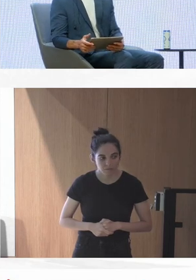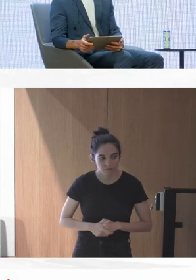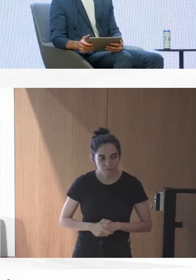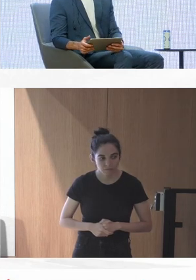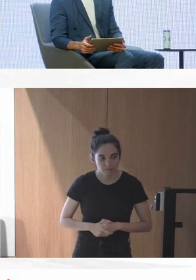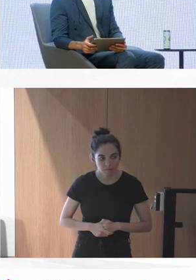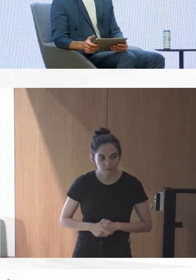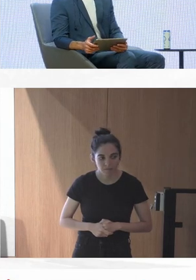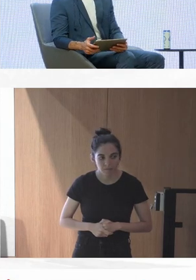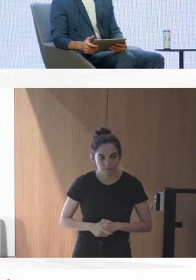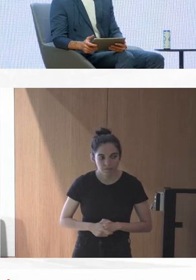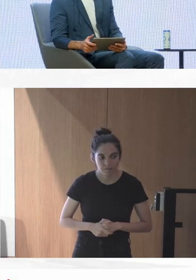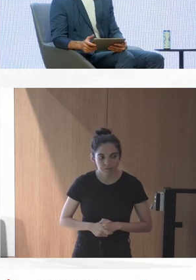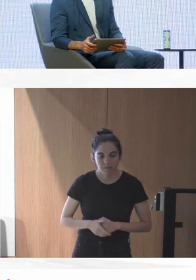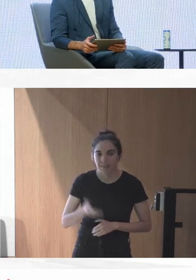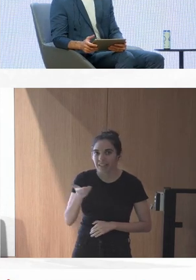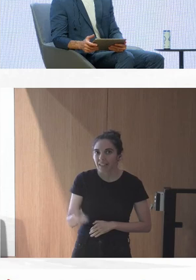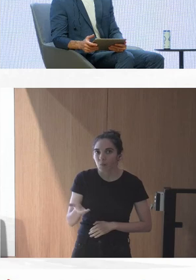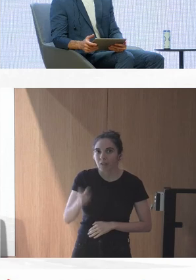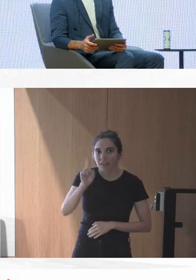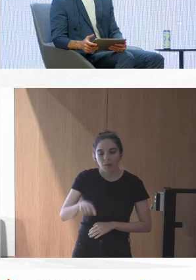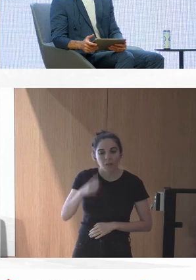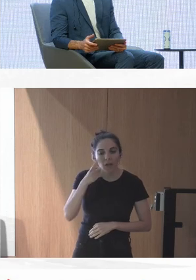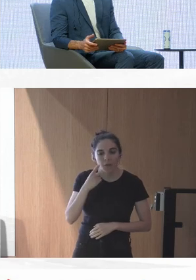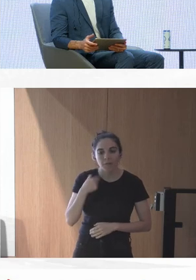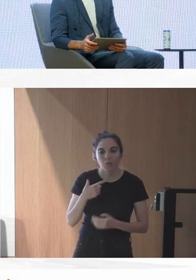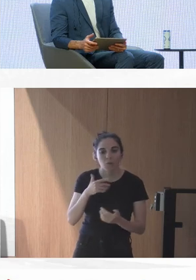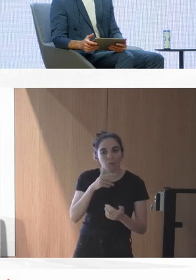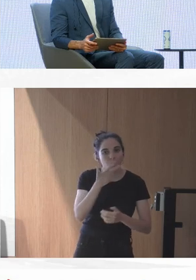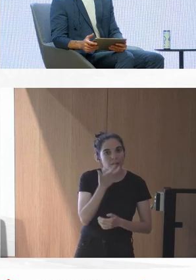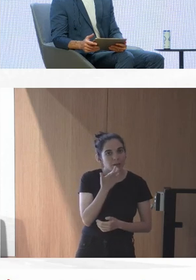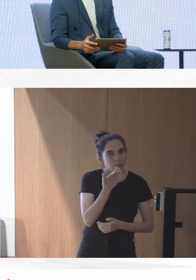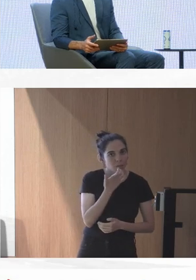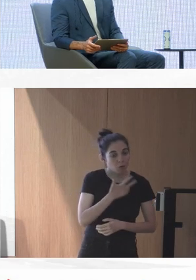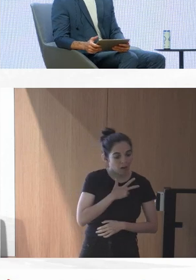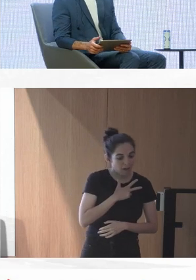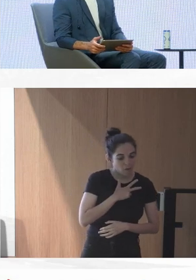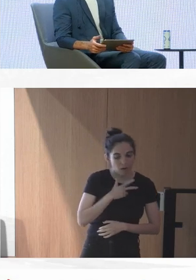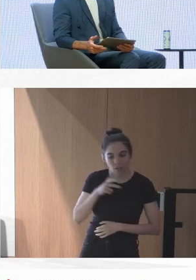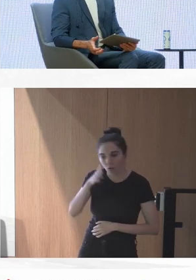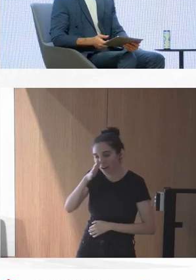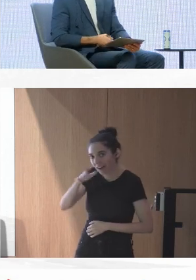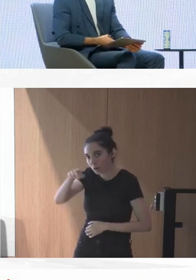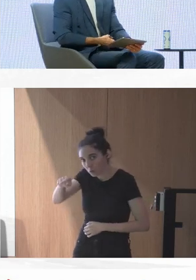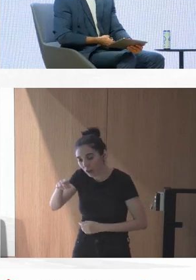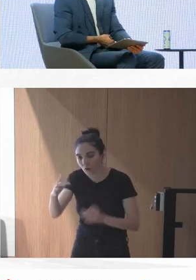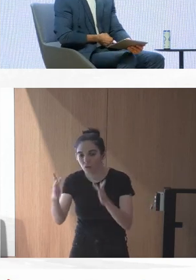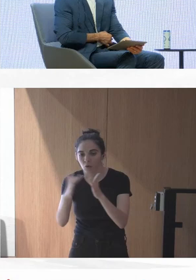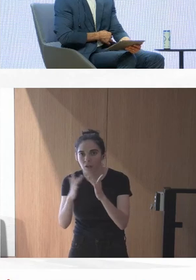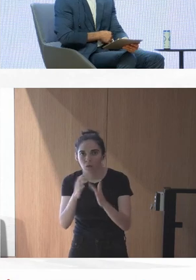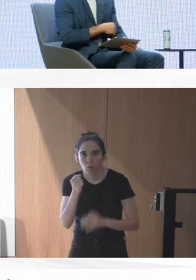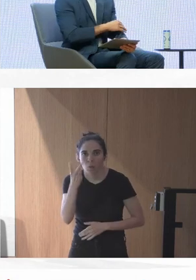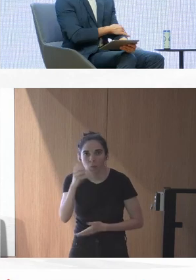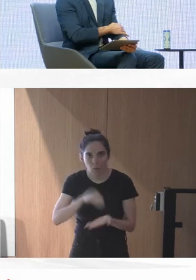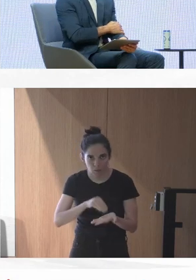También es importante saber cuántas veces se pone en contacto con el acusado y cuánta energía invierte en el proceso.